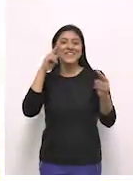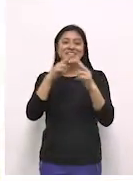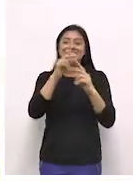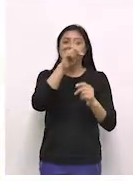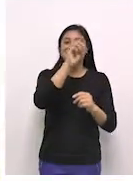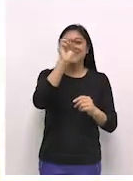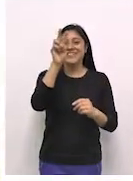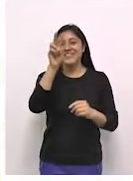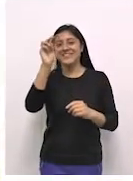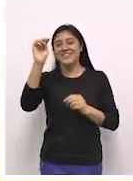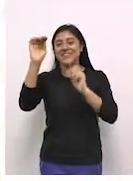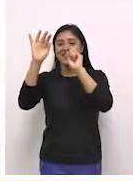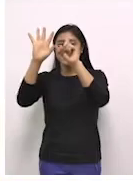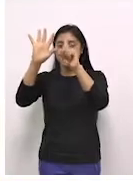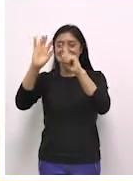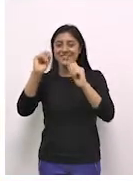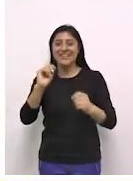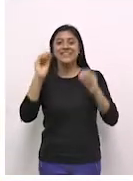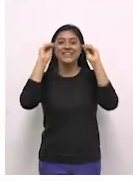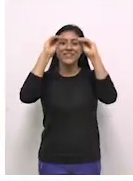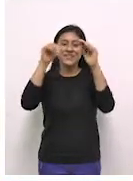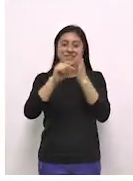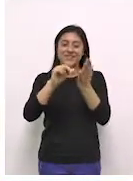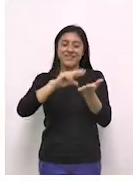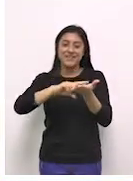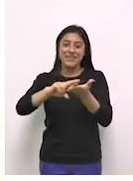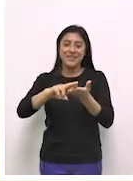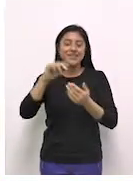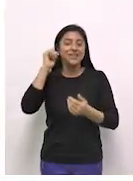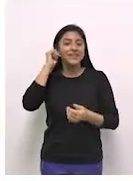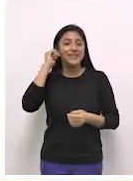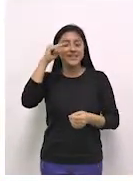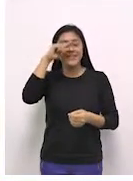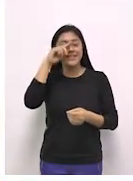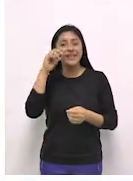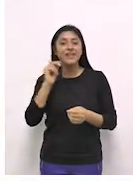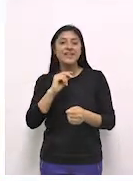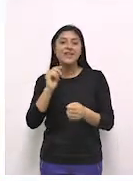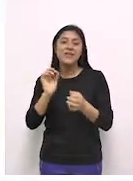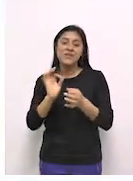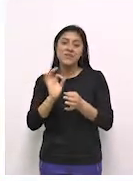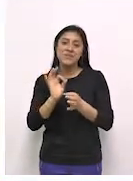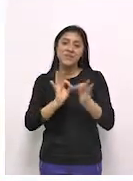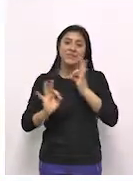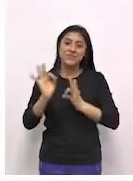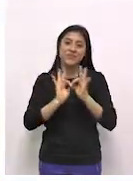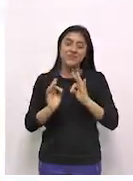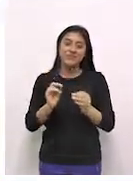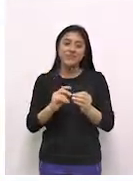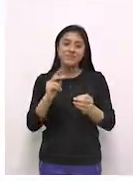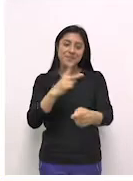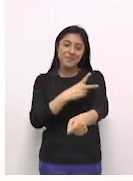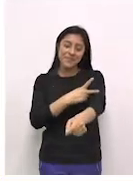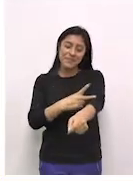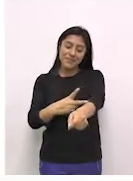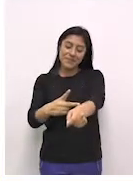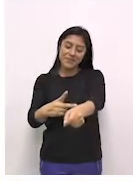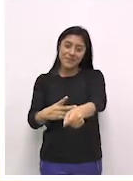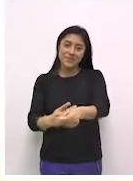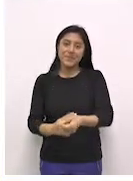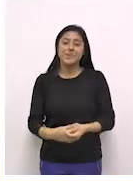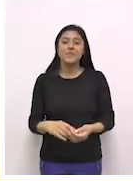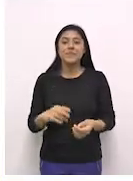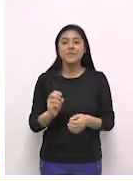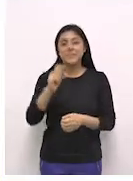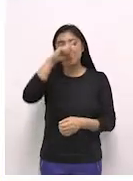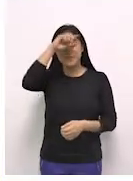La emisión número 126 de InfoRENAP GT. La iniciamos conociendo la historia de uno de los trabajadores distinguidos